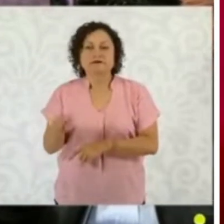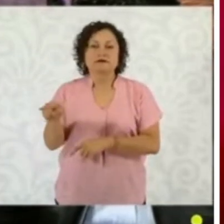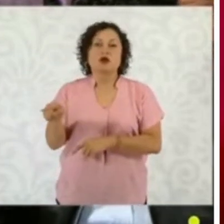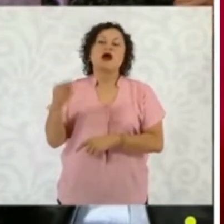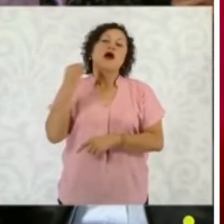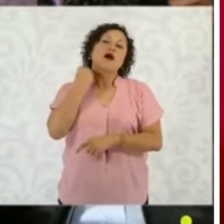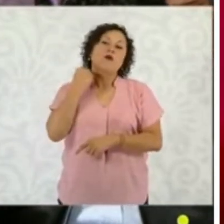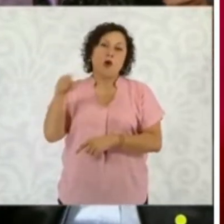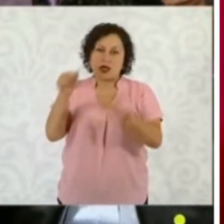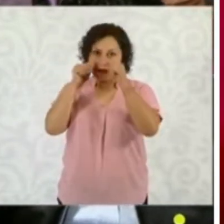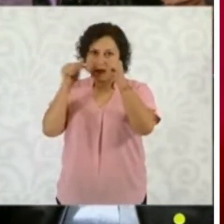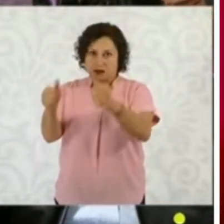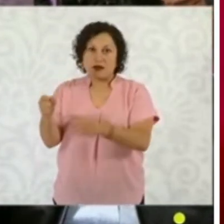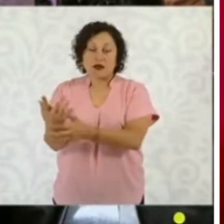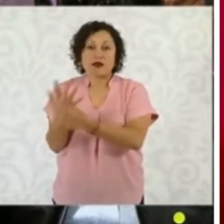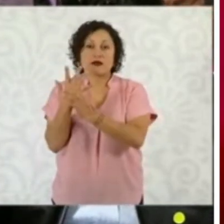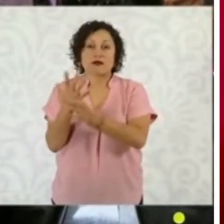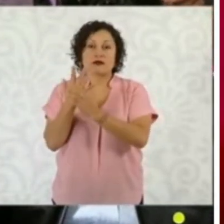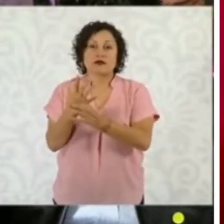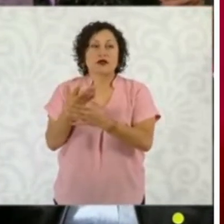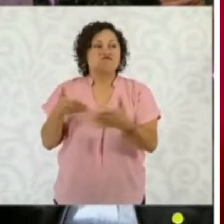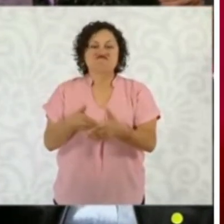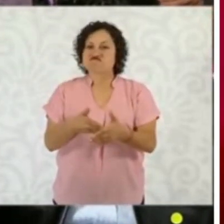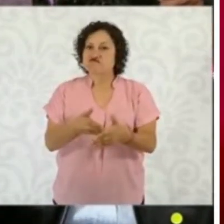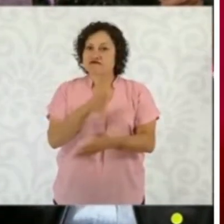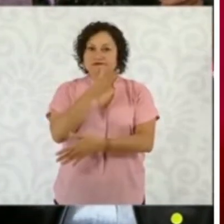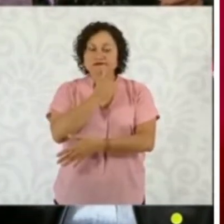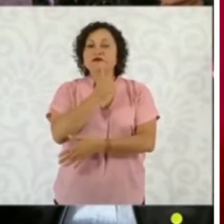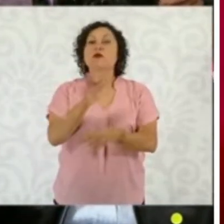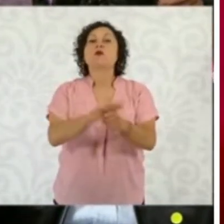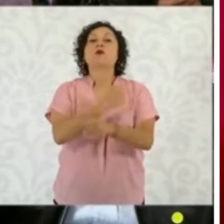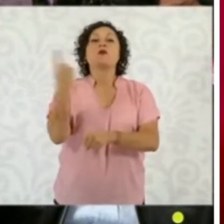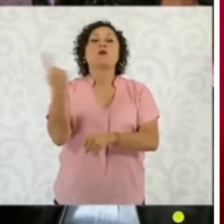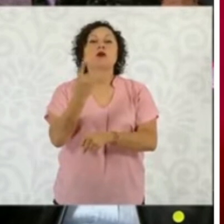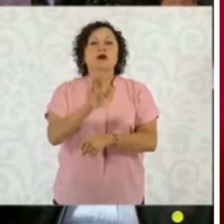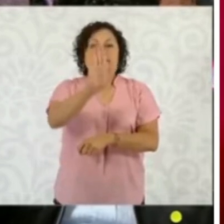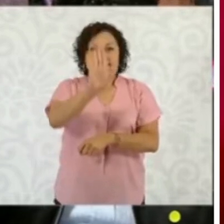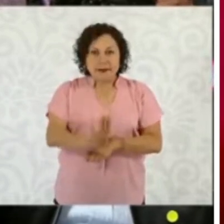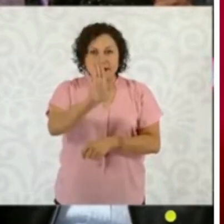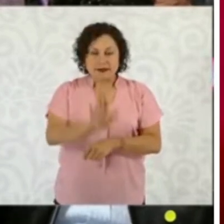caso, ellos señalan que está empantanado por tener uno de los presuntos